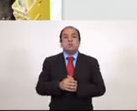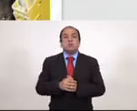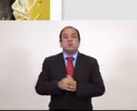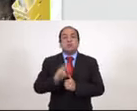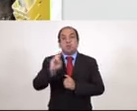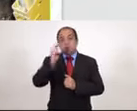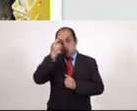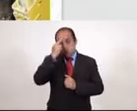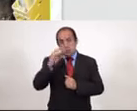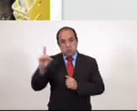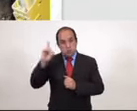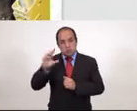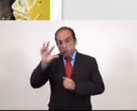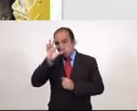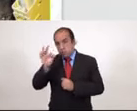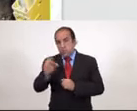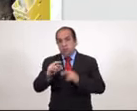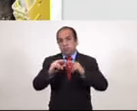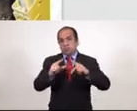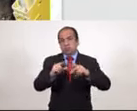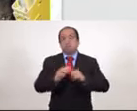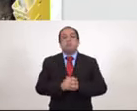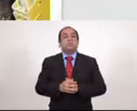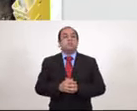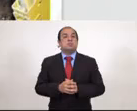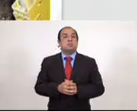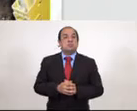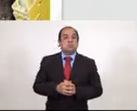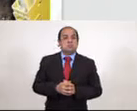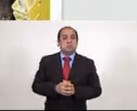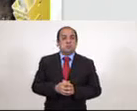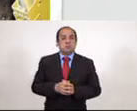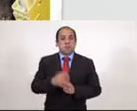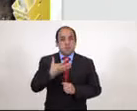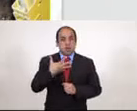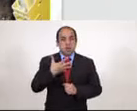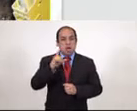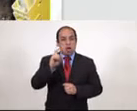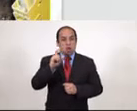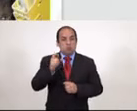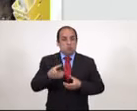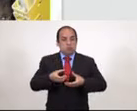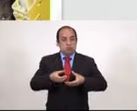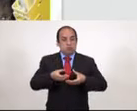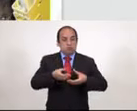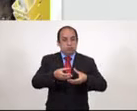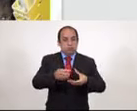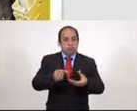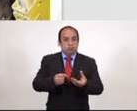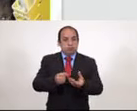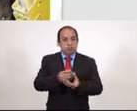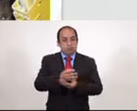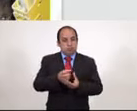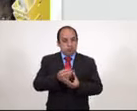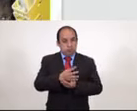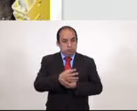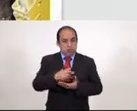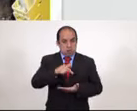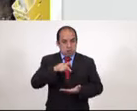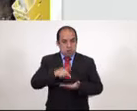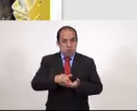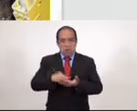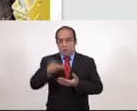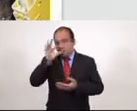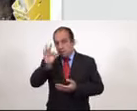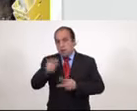del lunes 28 de junio, aún con caudal en el sitio de la falla, se inició